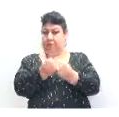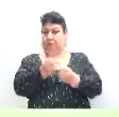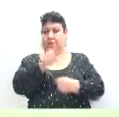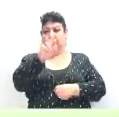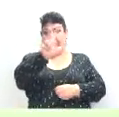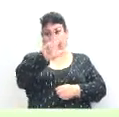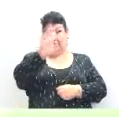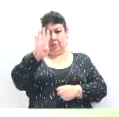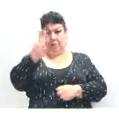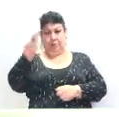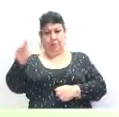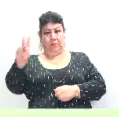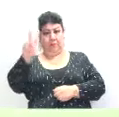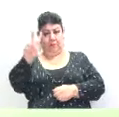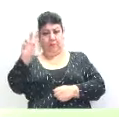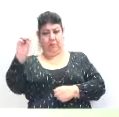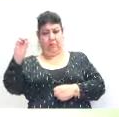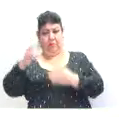de